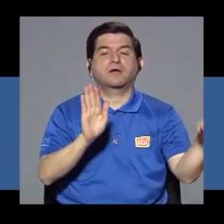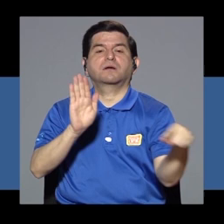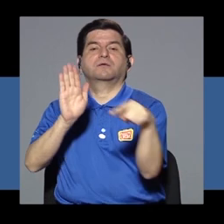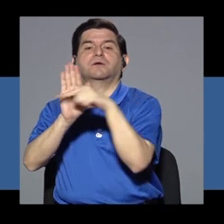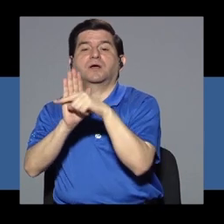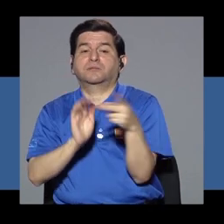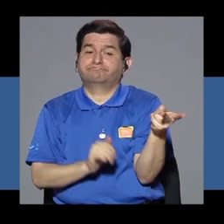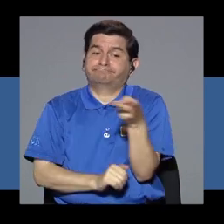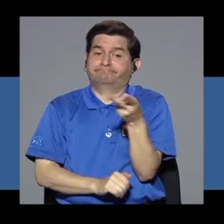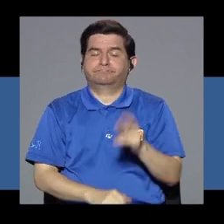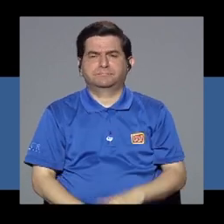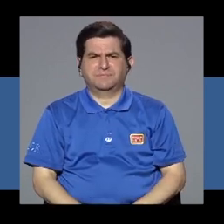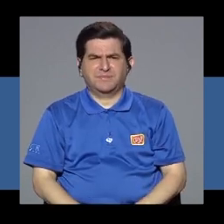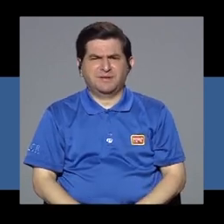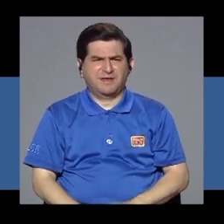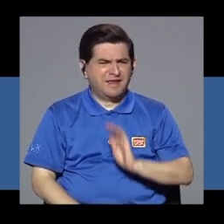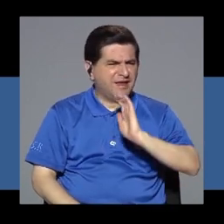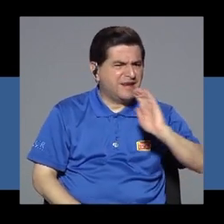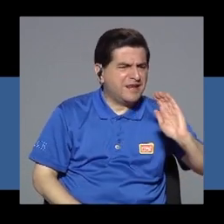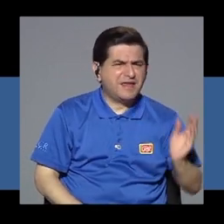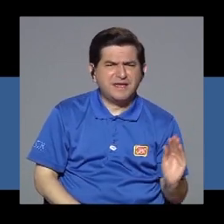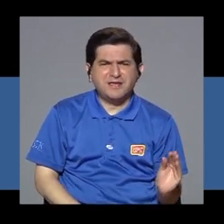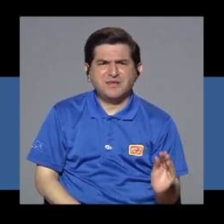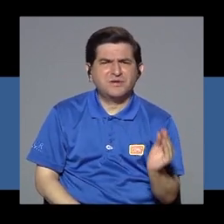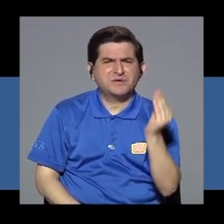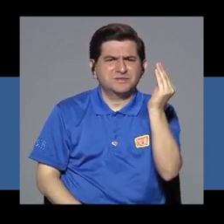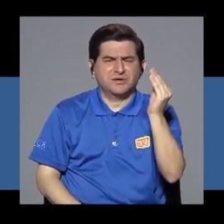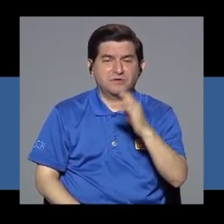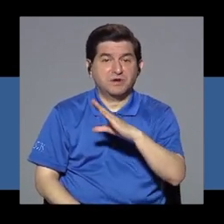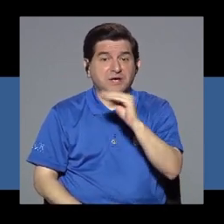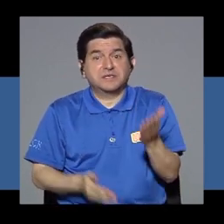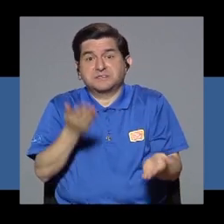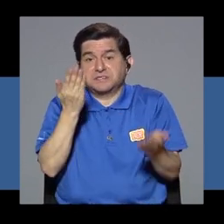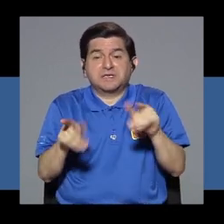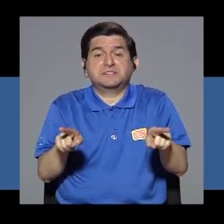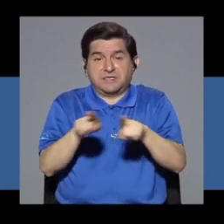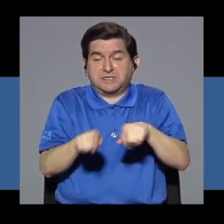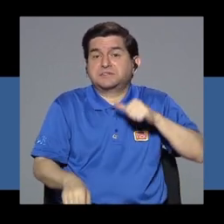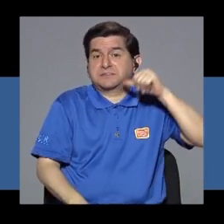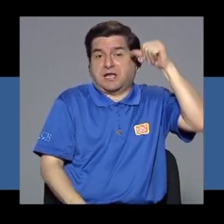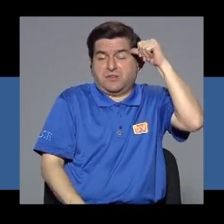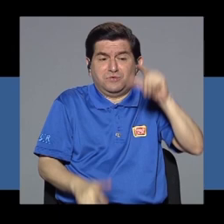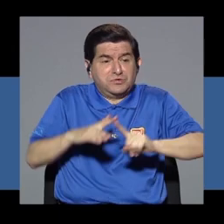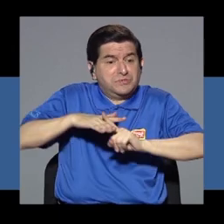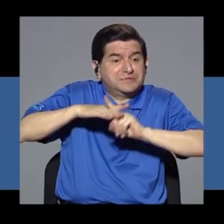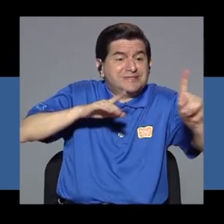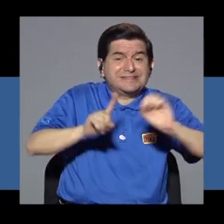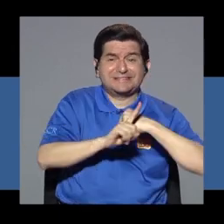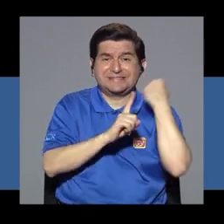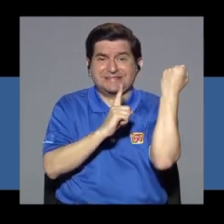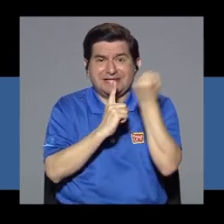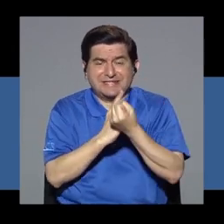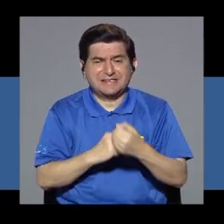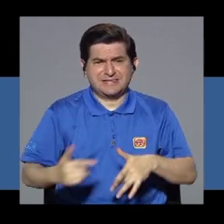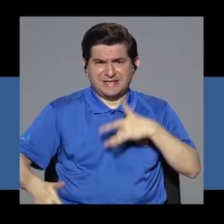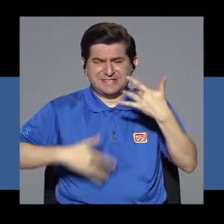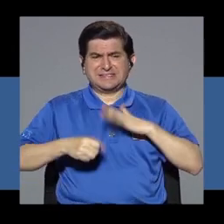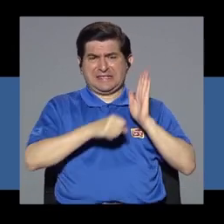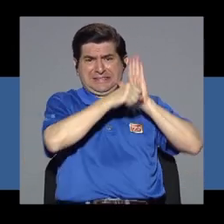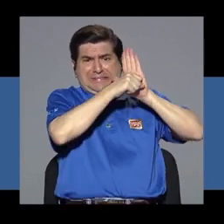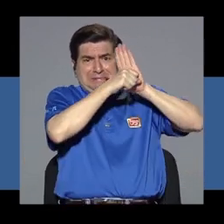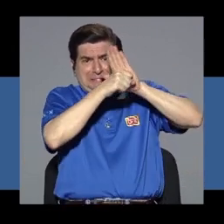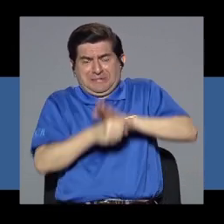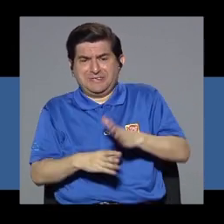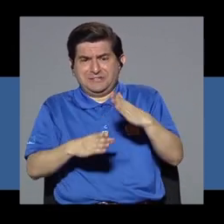positiva o negativa. ¿Cómo pueden los niños, adolescentes y, por qué no, adultos, escapar de una situación en la que se